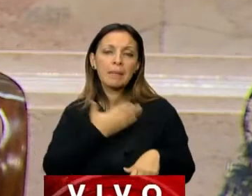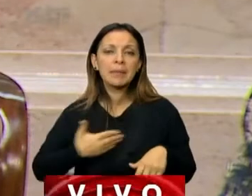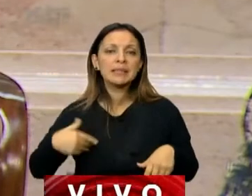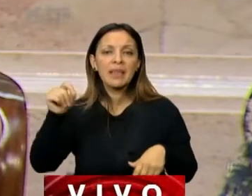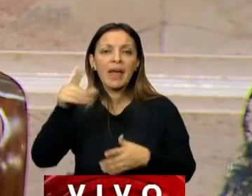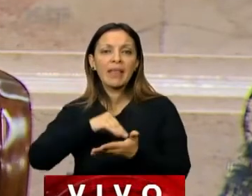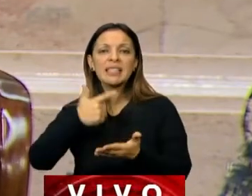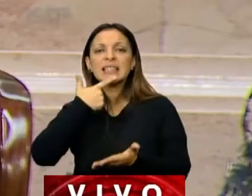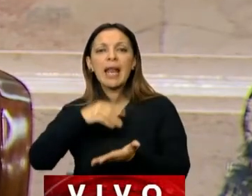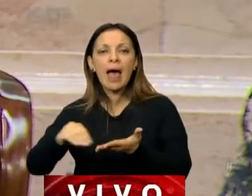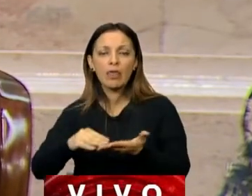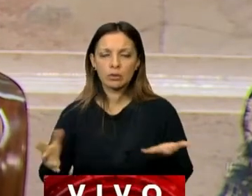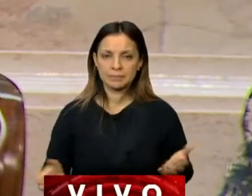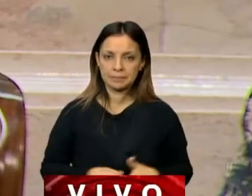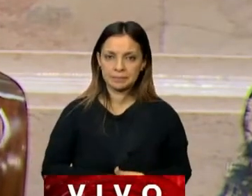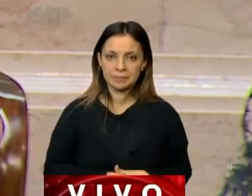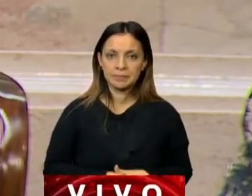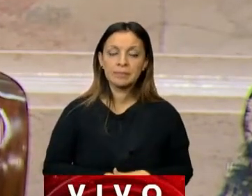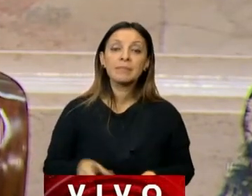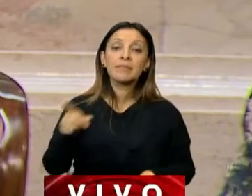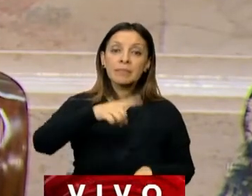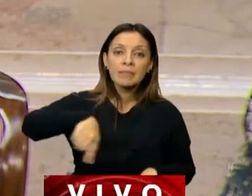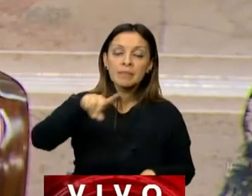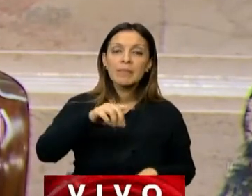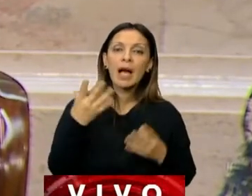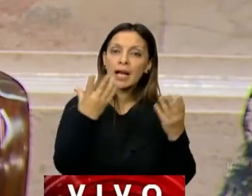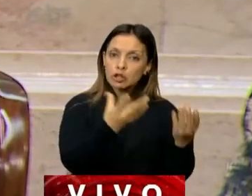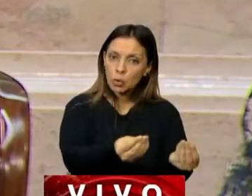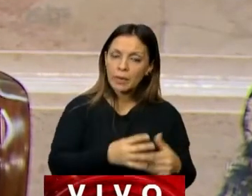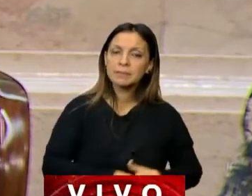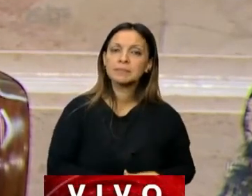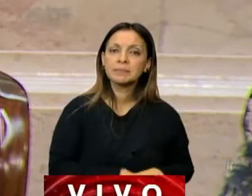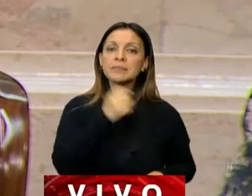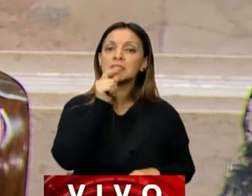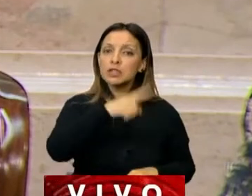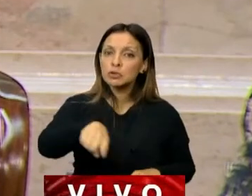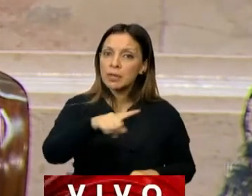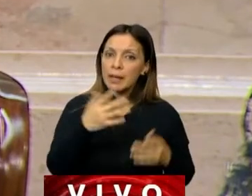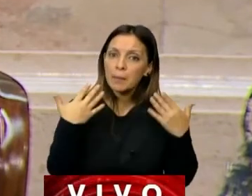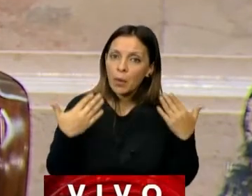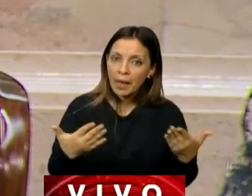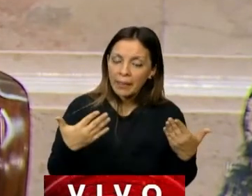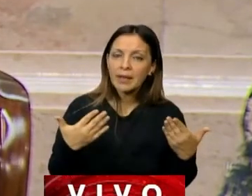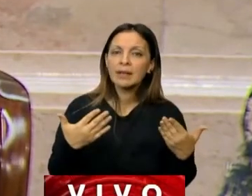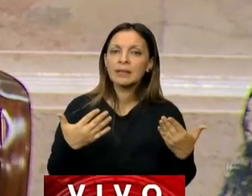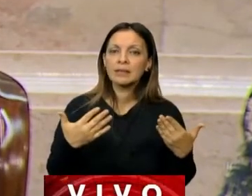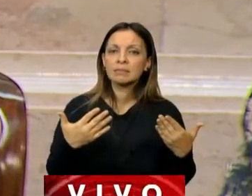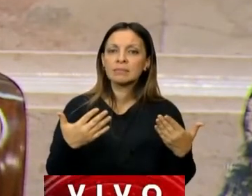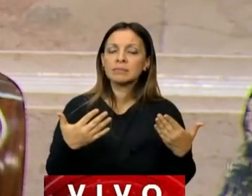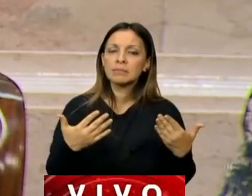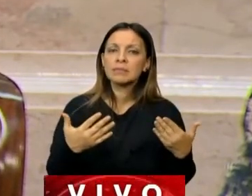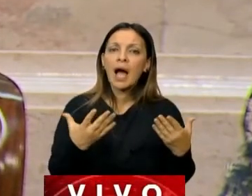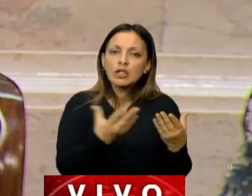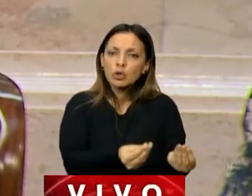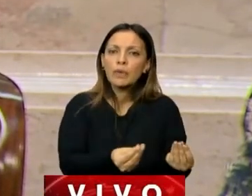Y que ayuden, si es que aún tienen la oportunidad, de dejarnos